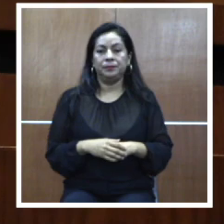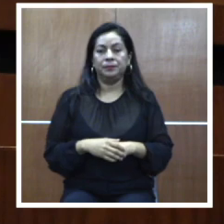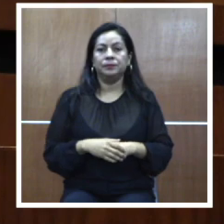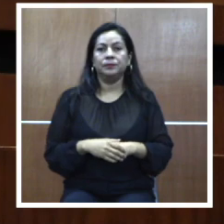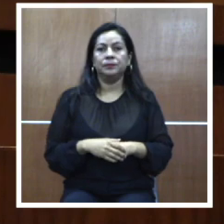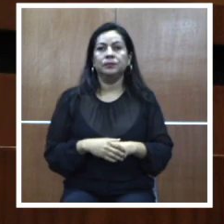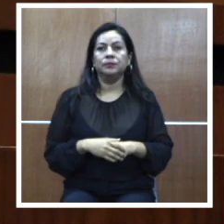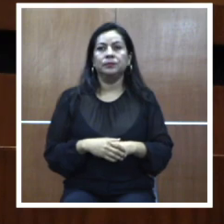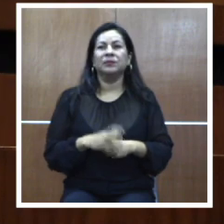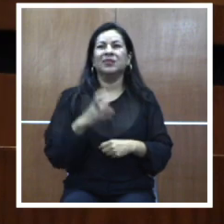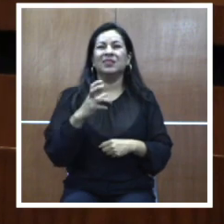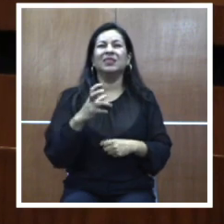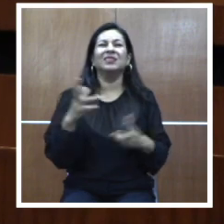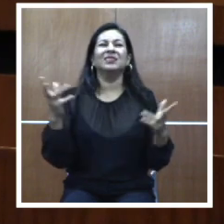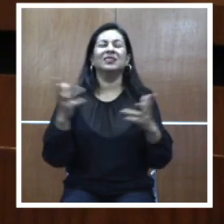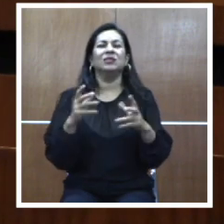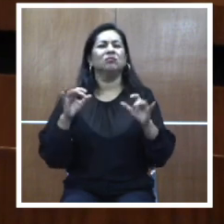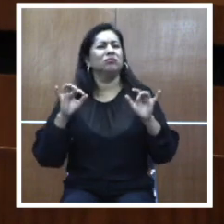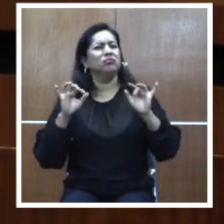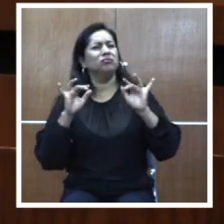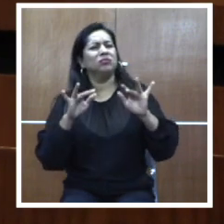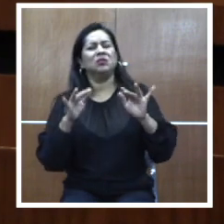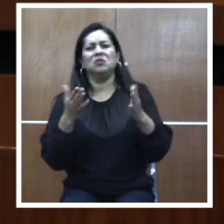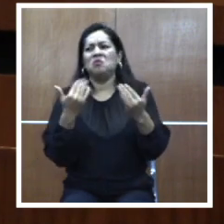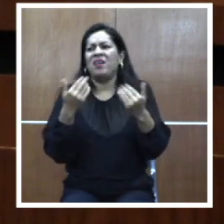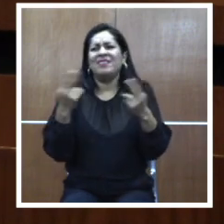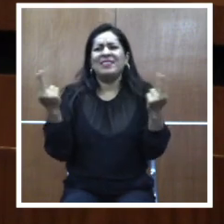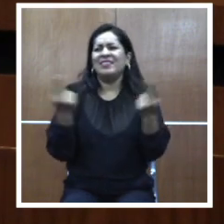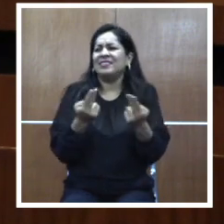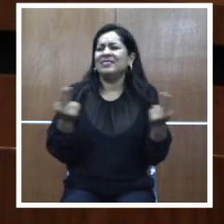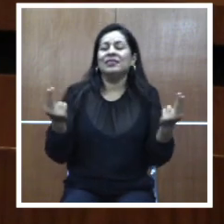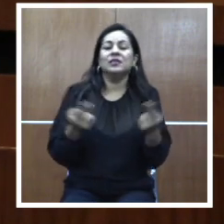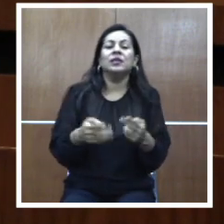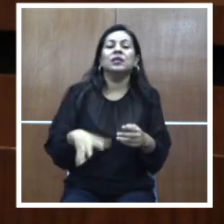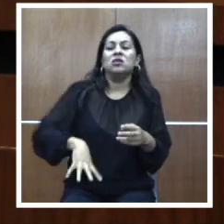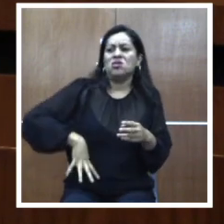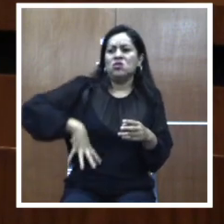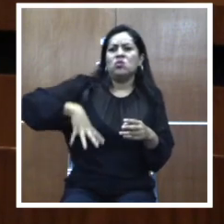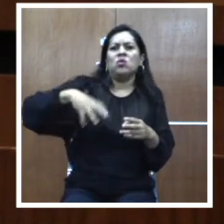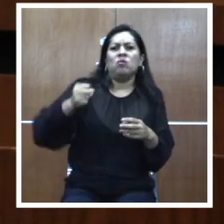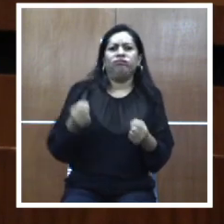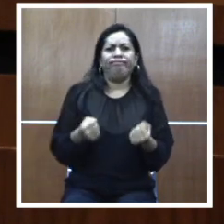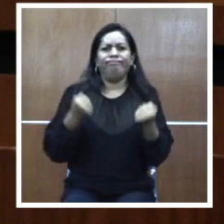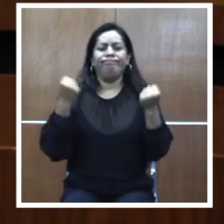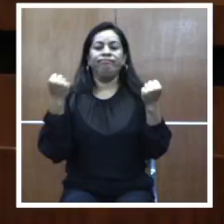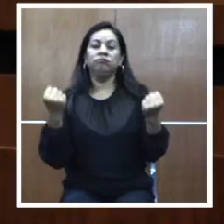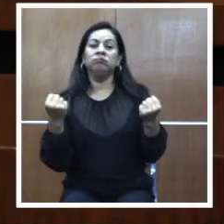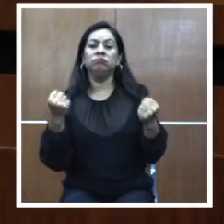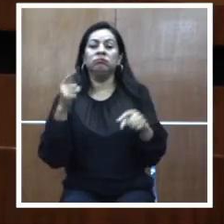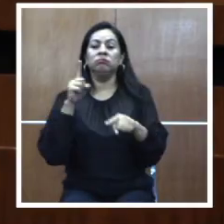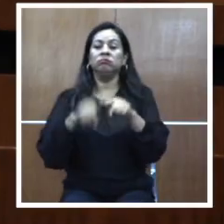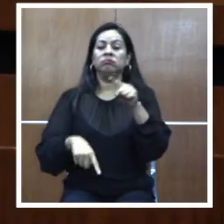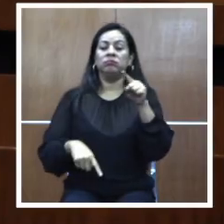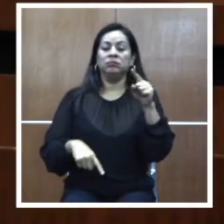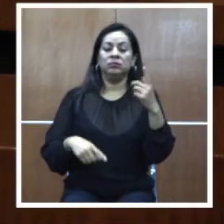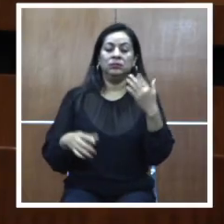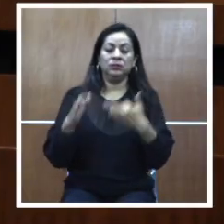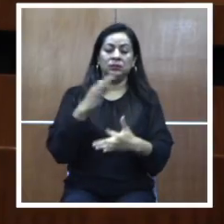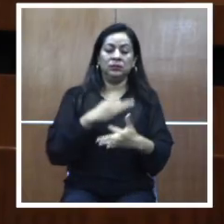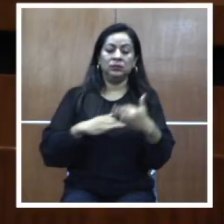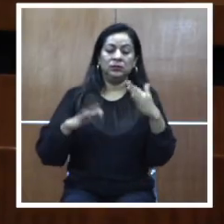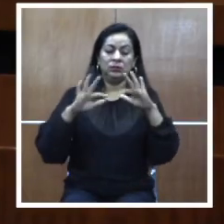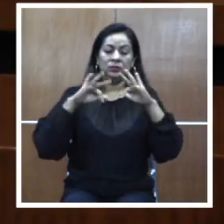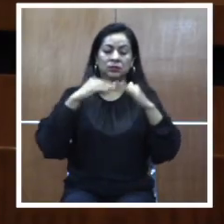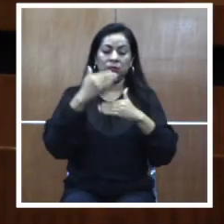Este operativo significó un despliegue innecesario y un uso excesivo de la fuerza, violatorio en